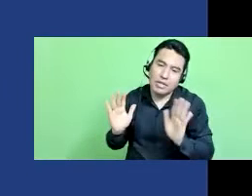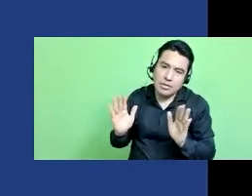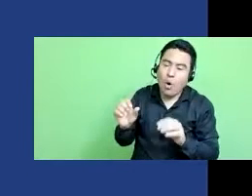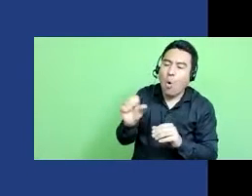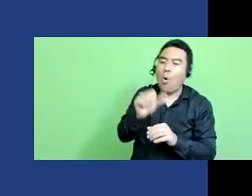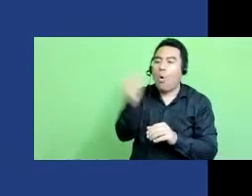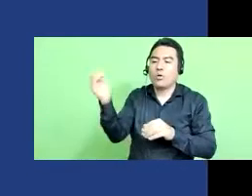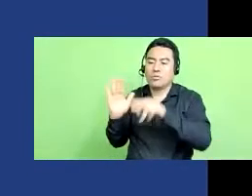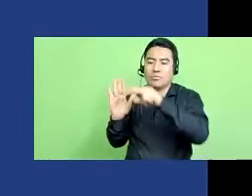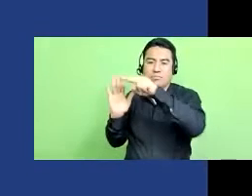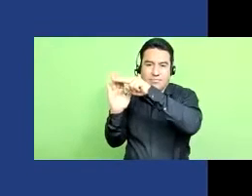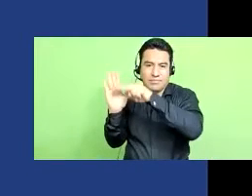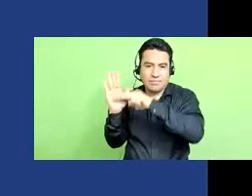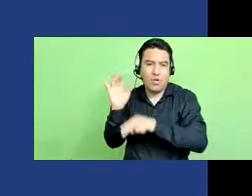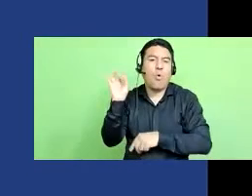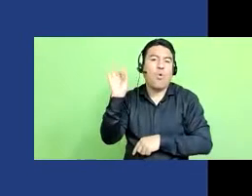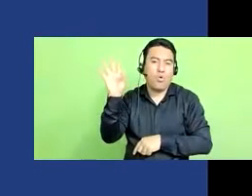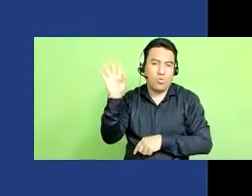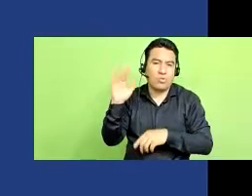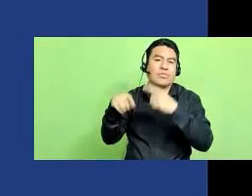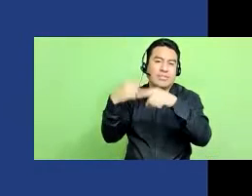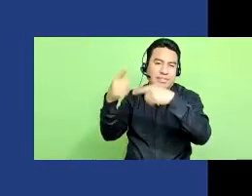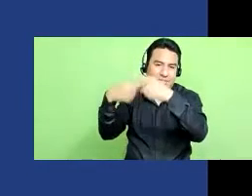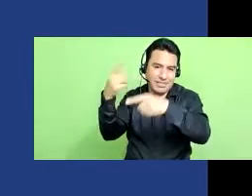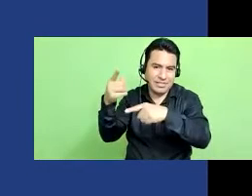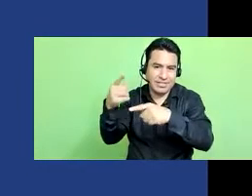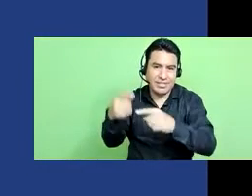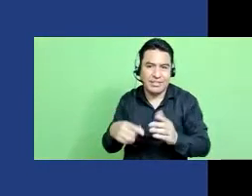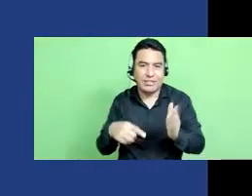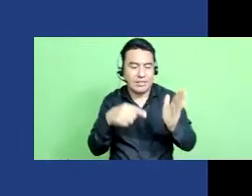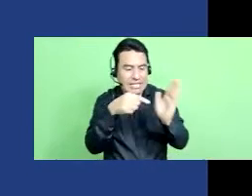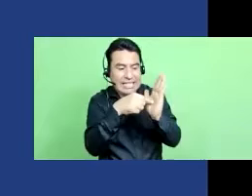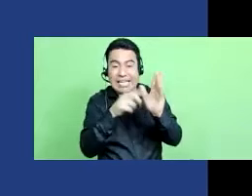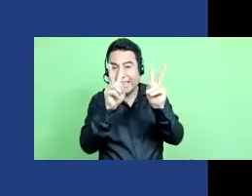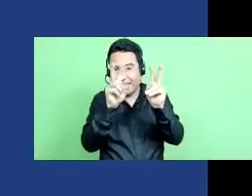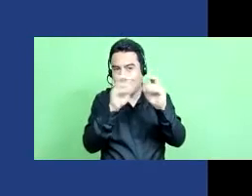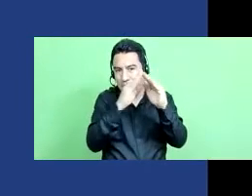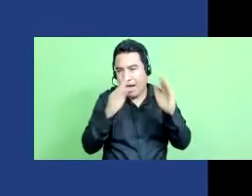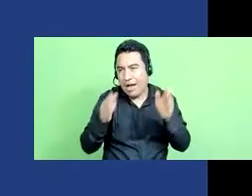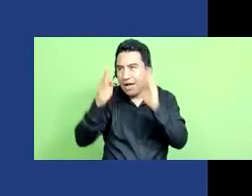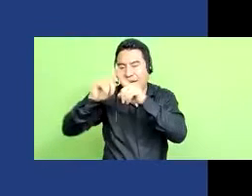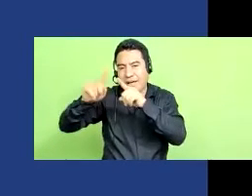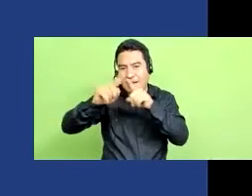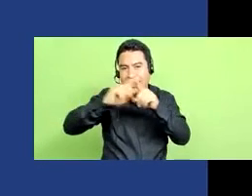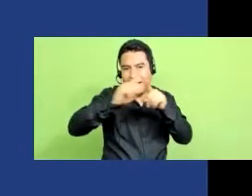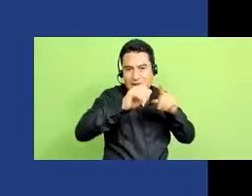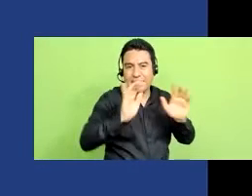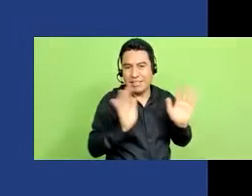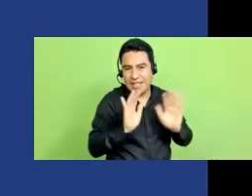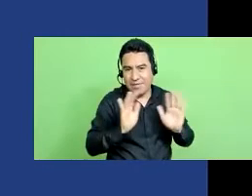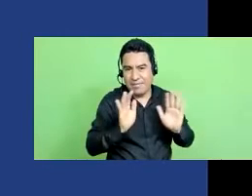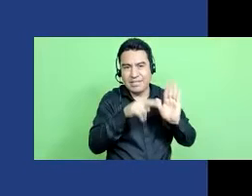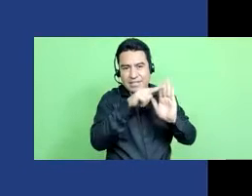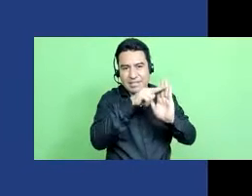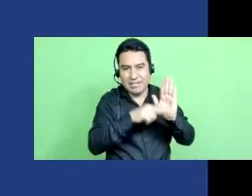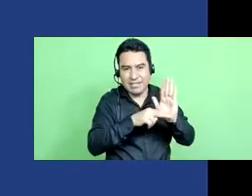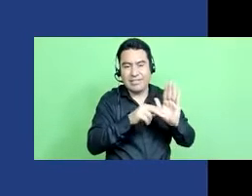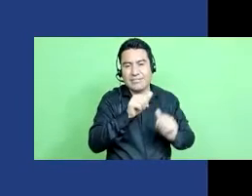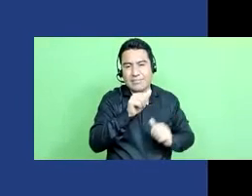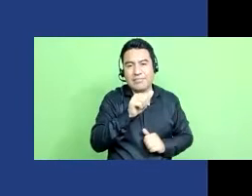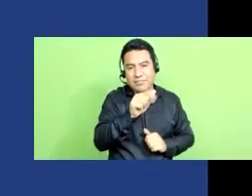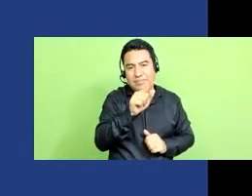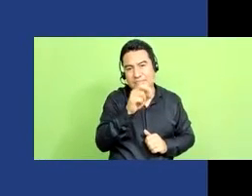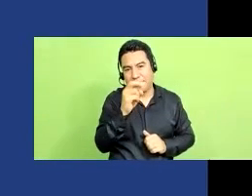el marco de las funciones del reglamento de las licitaciones es poder también modificar las normas que hace lo 20 que es una